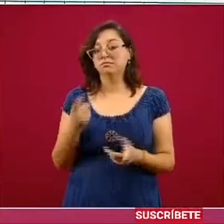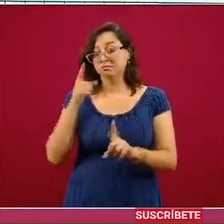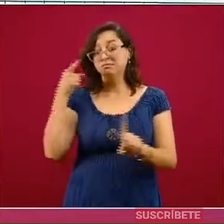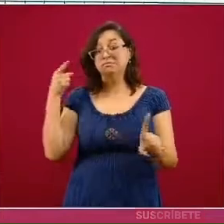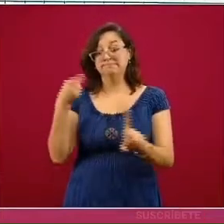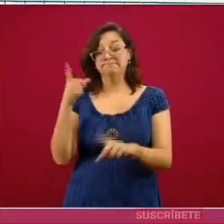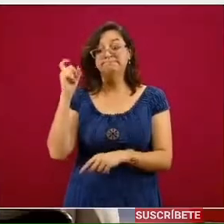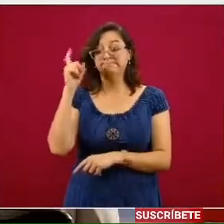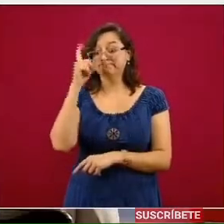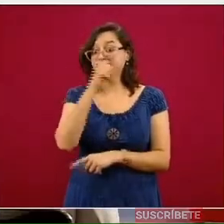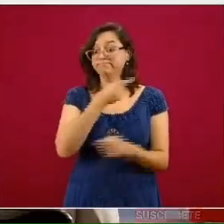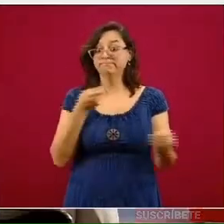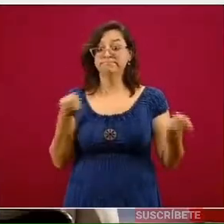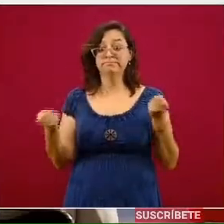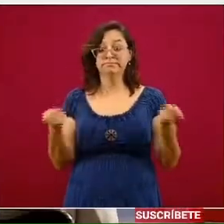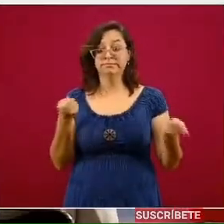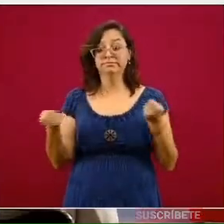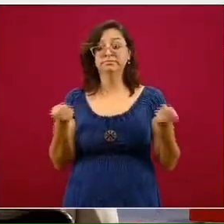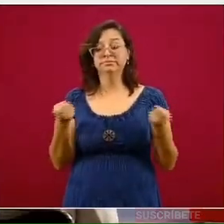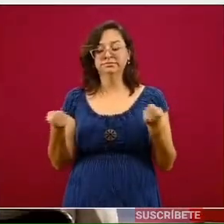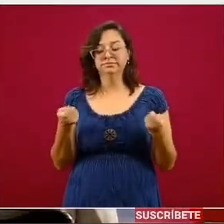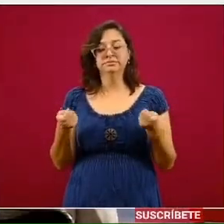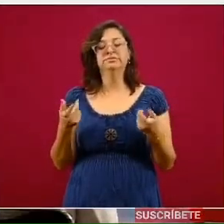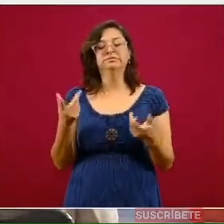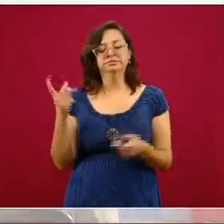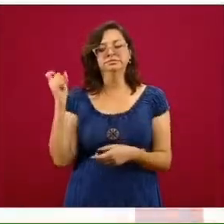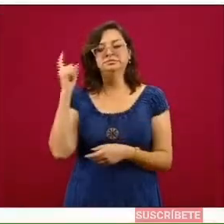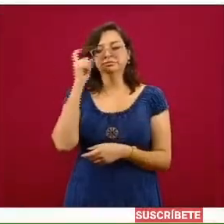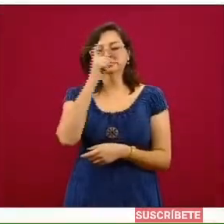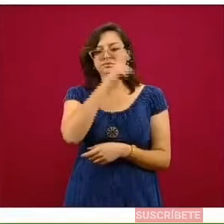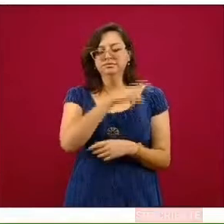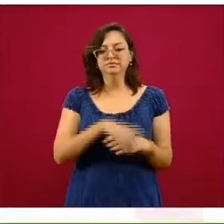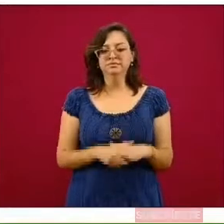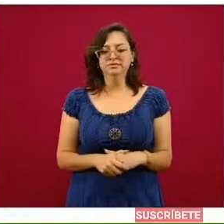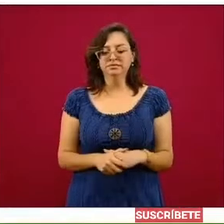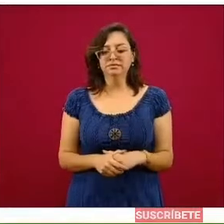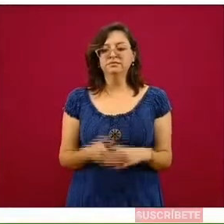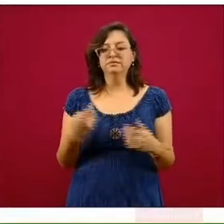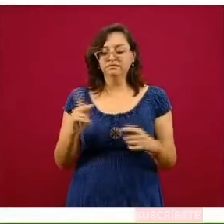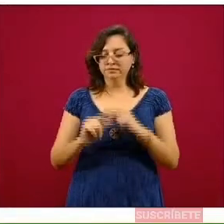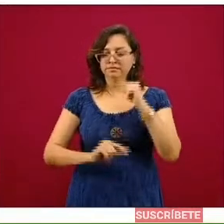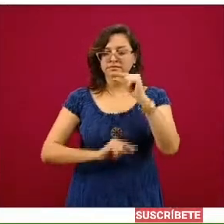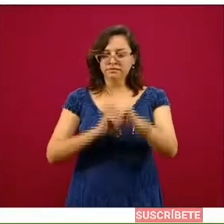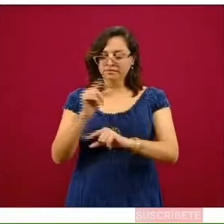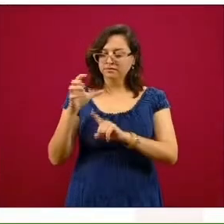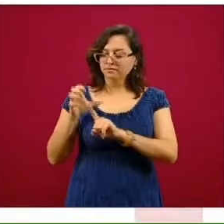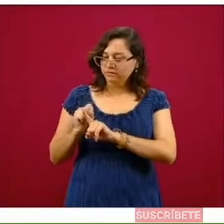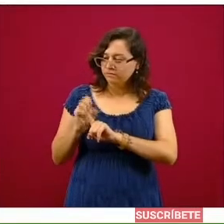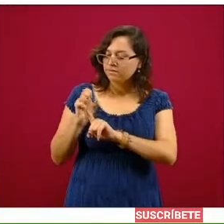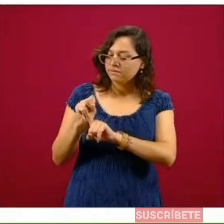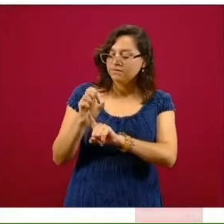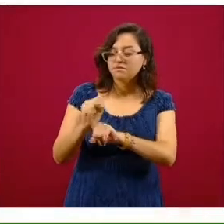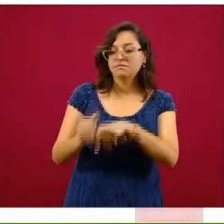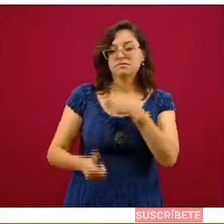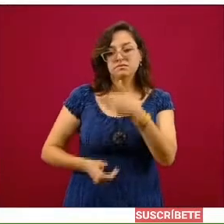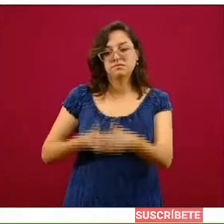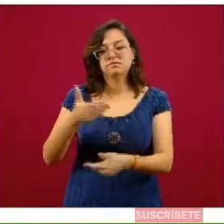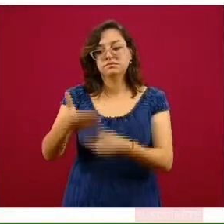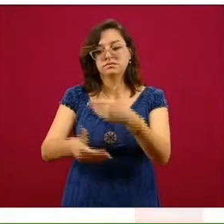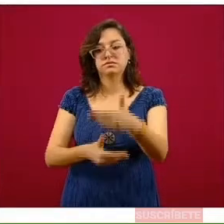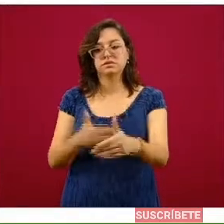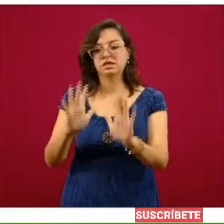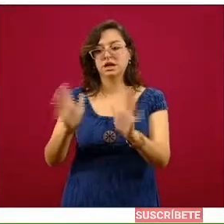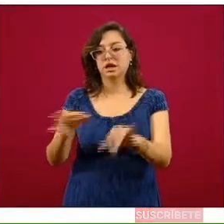retos en conservar bajo control la transmisión. Sin embargo, lo ha logrado, rumbo al final del mes, logró